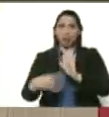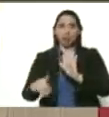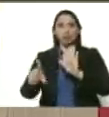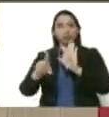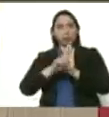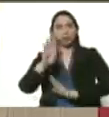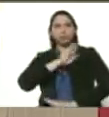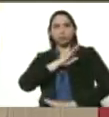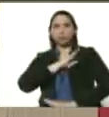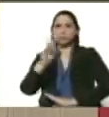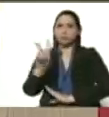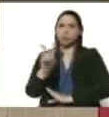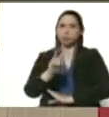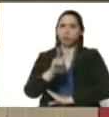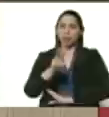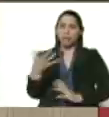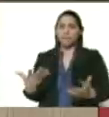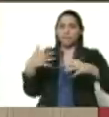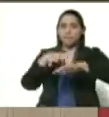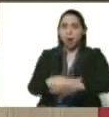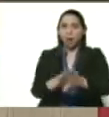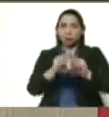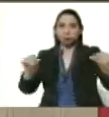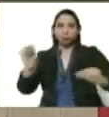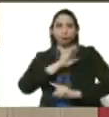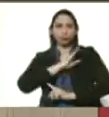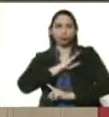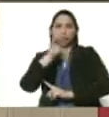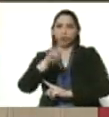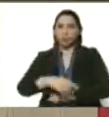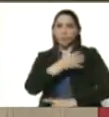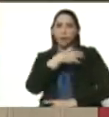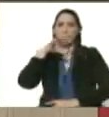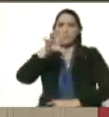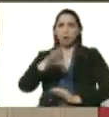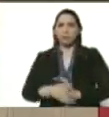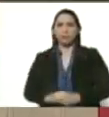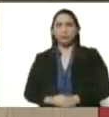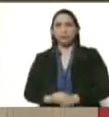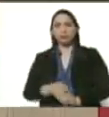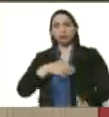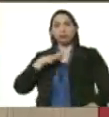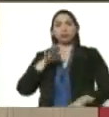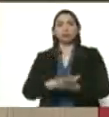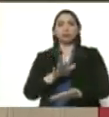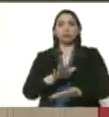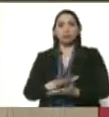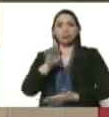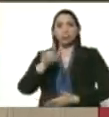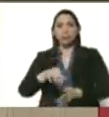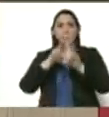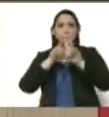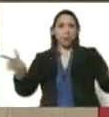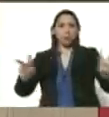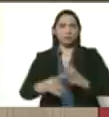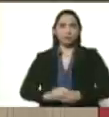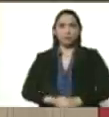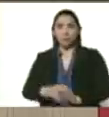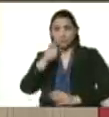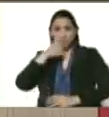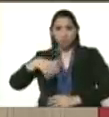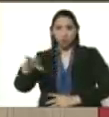legítimos de Venezuela a su integridad territorial, a su soberanía, a su tranquilidad y a la paz. El